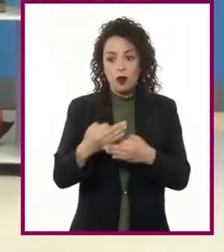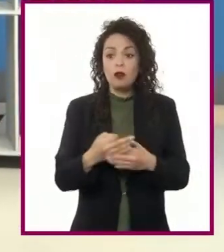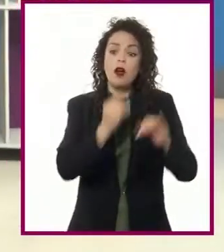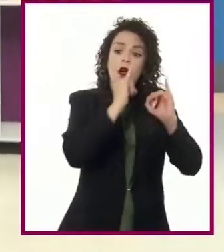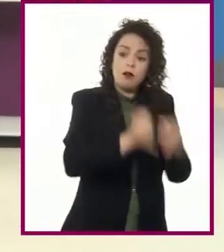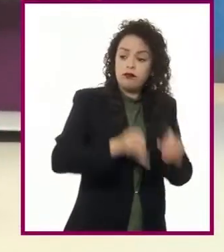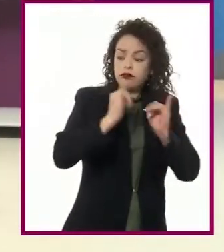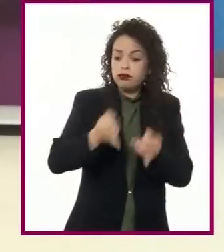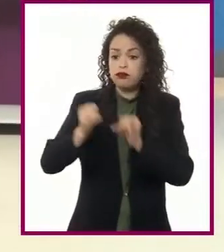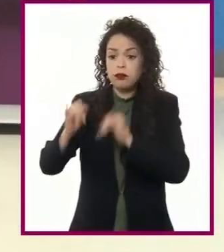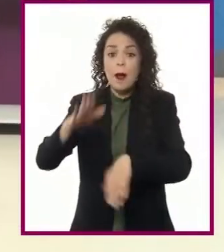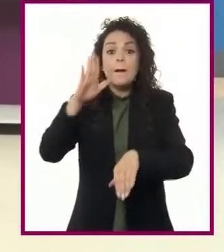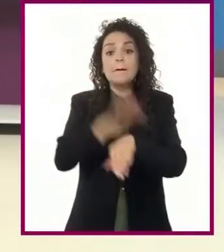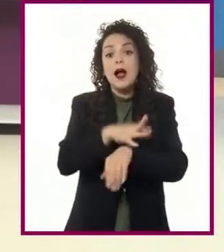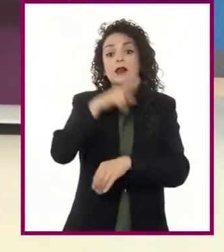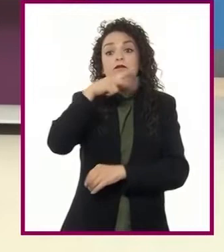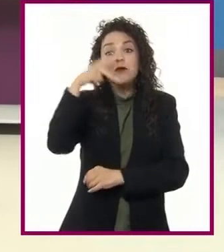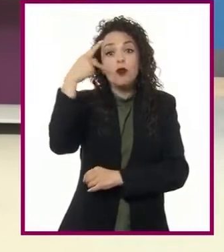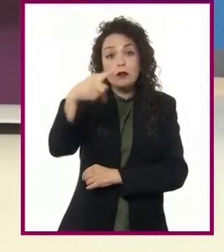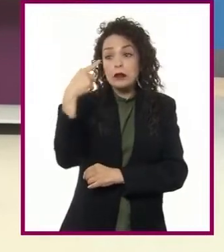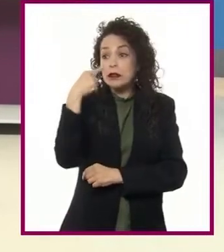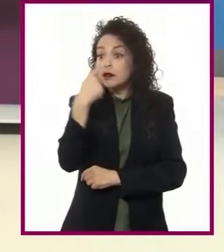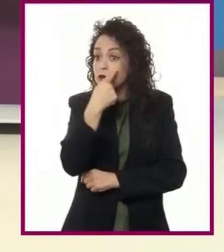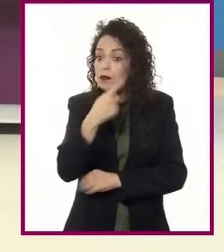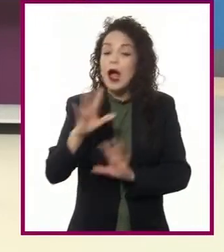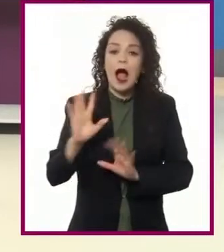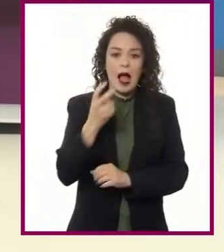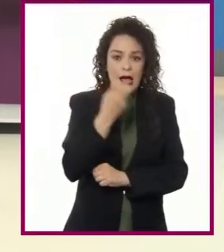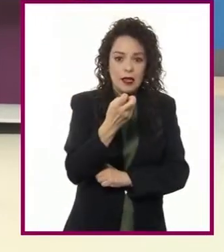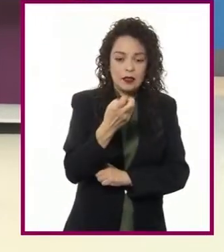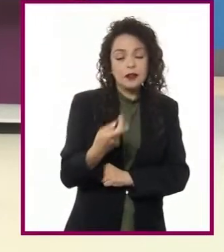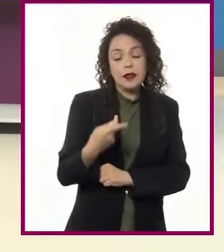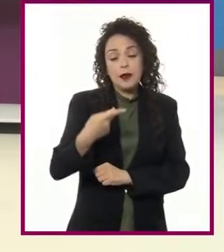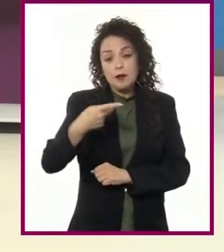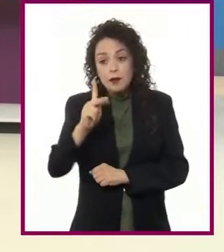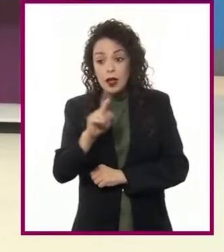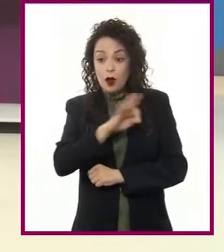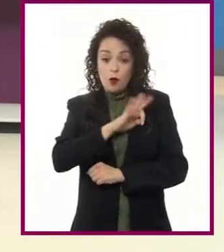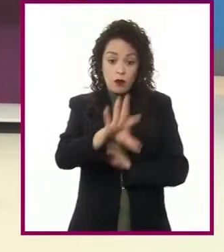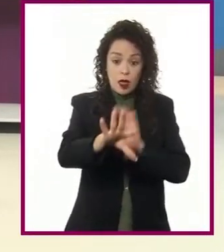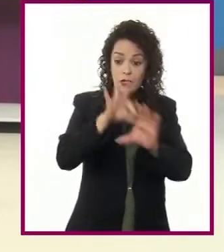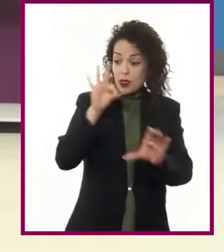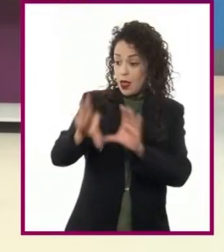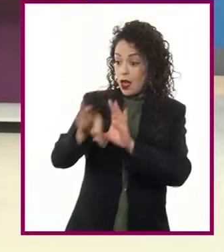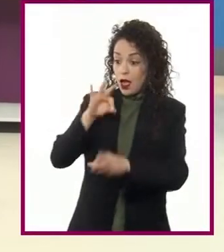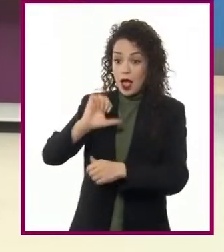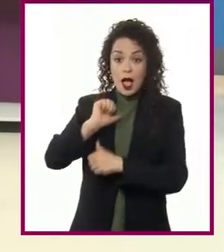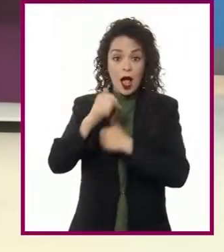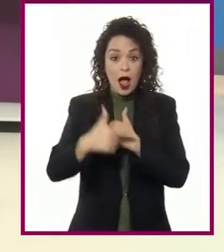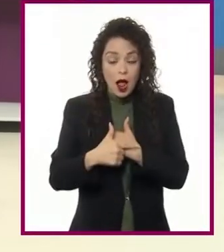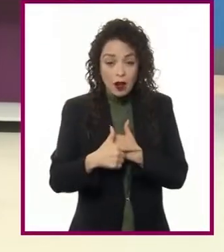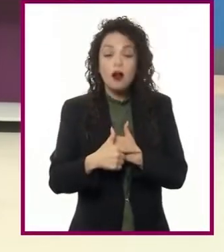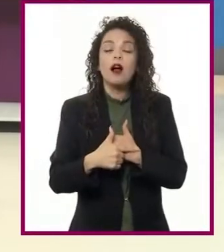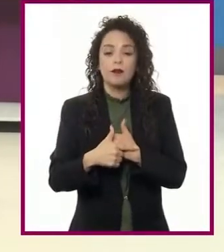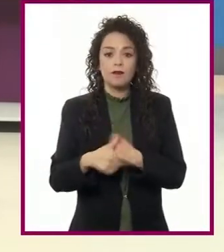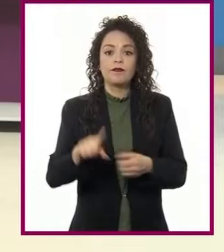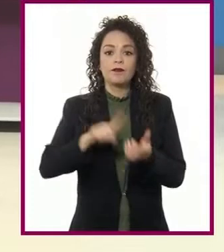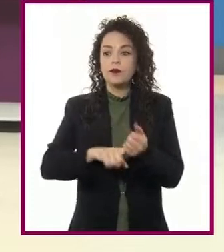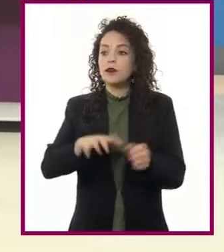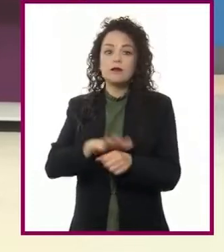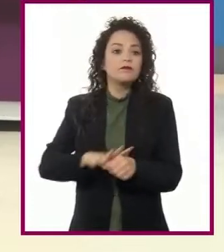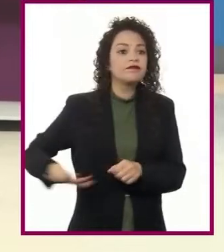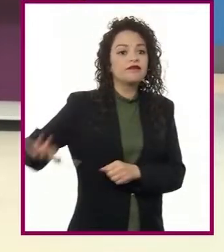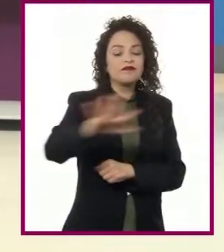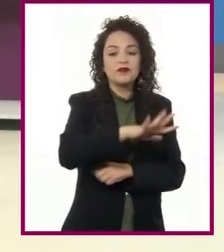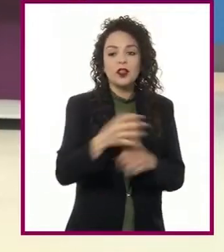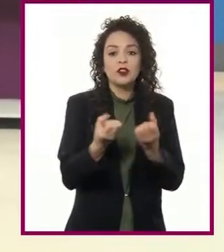lo que le parece mejor. Sin embargo, esas opciones de entre las que podemos elegir están dadas por el entorno social en el que